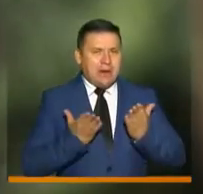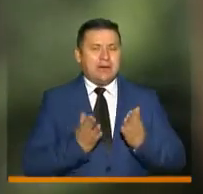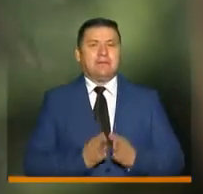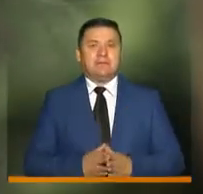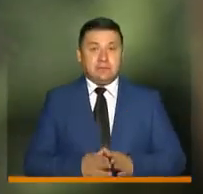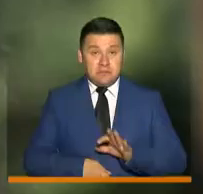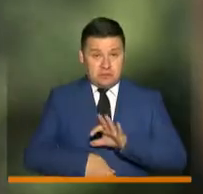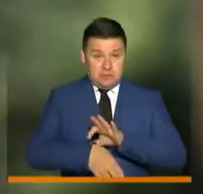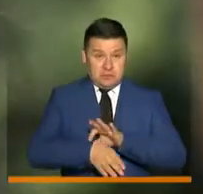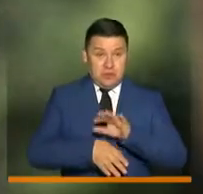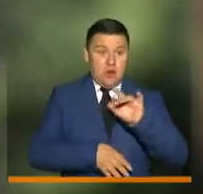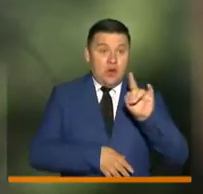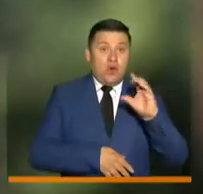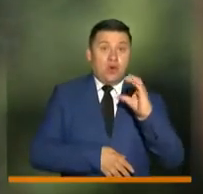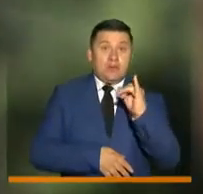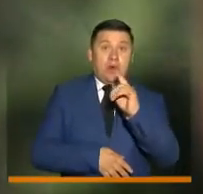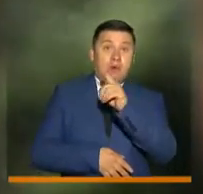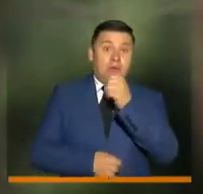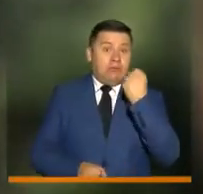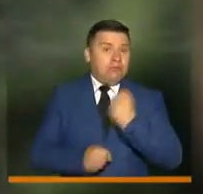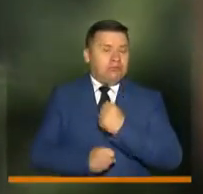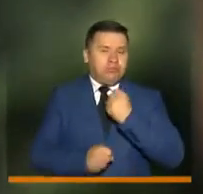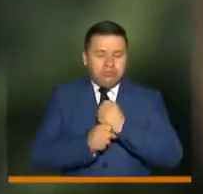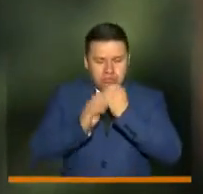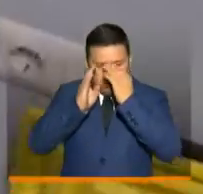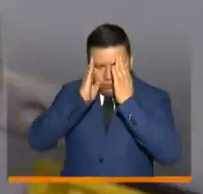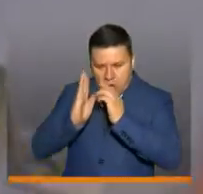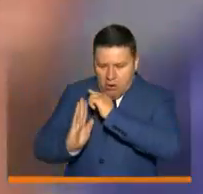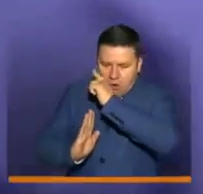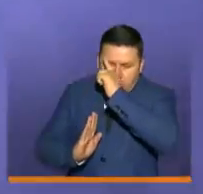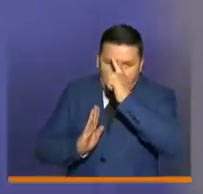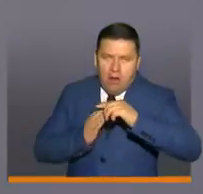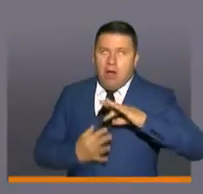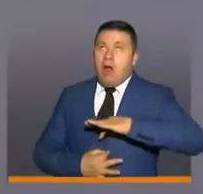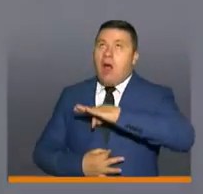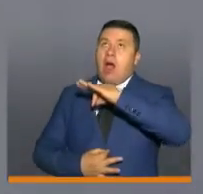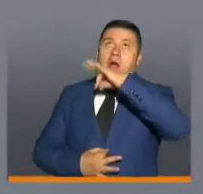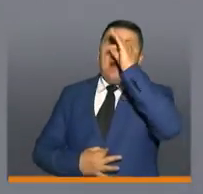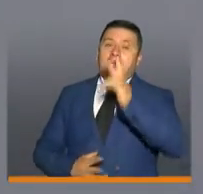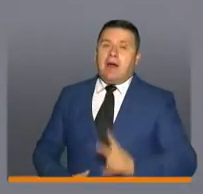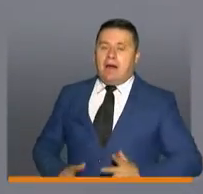Los médicos de UCI estamos entregando alma, vida y corazón.